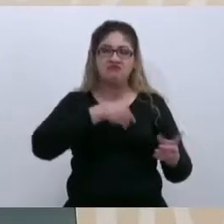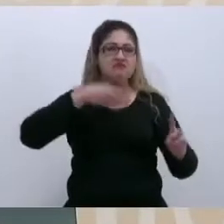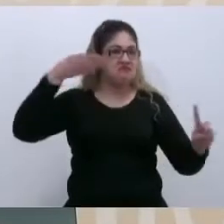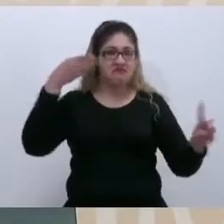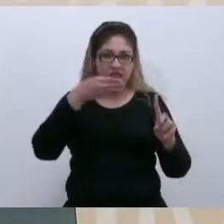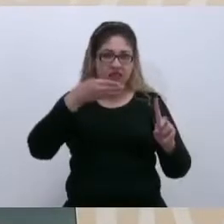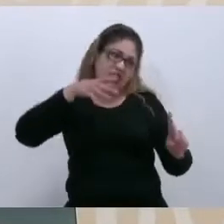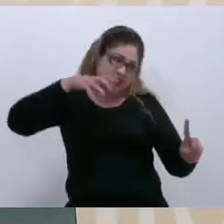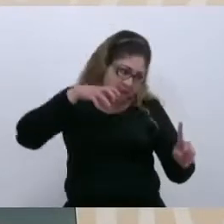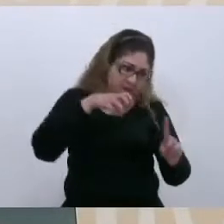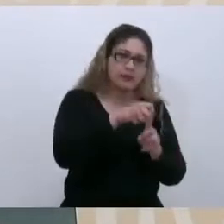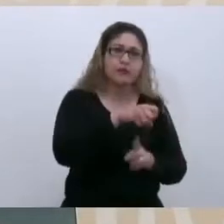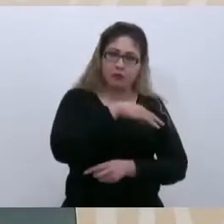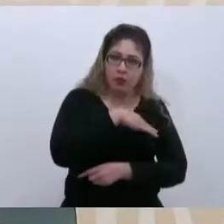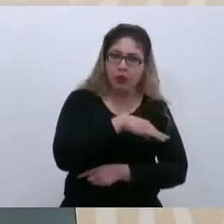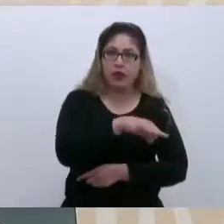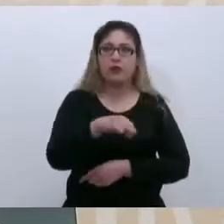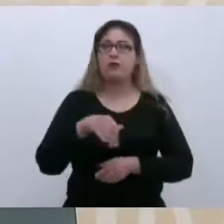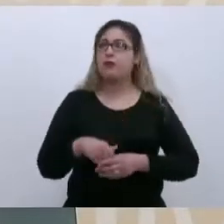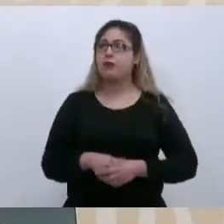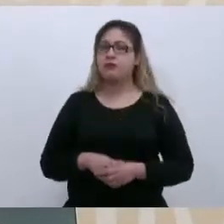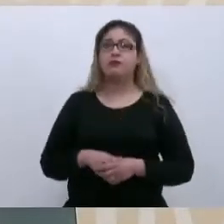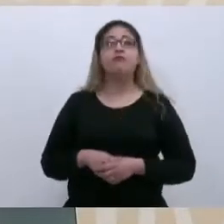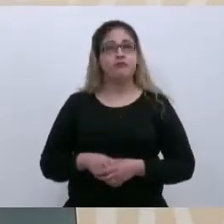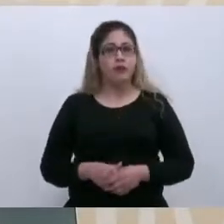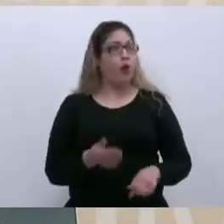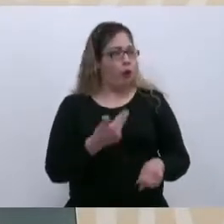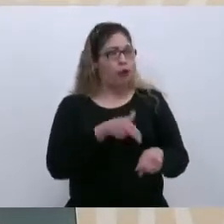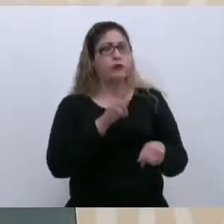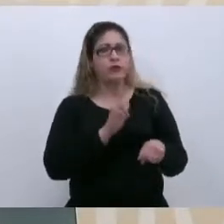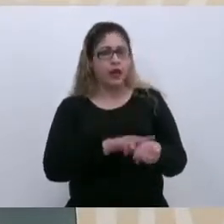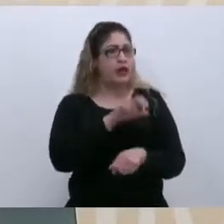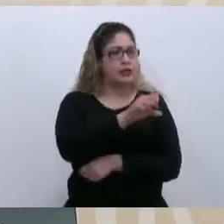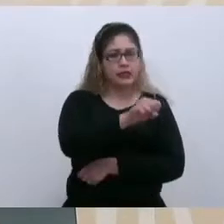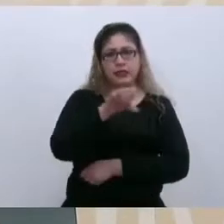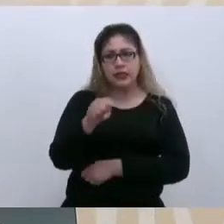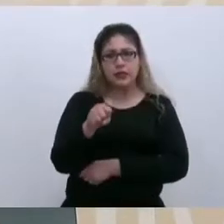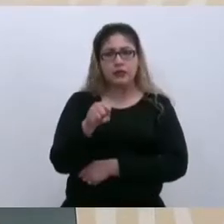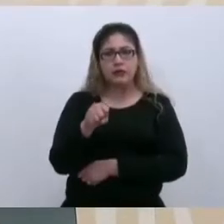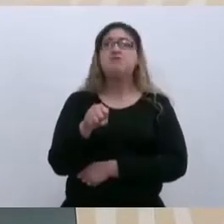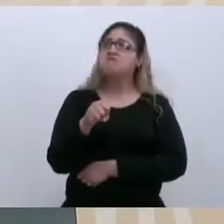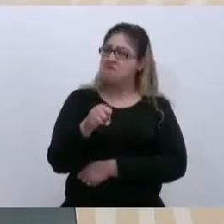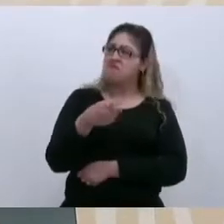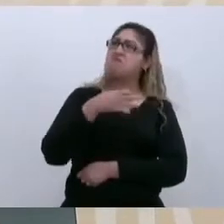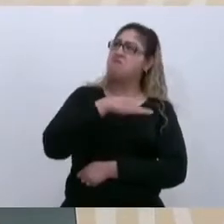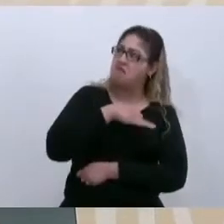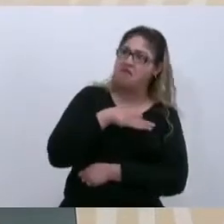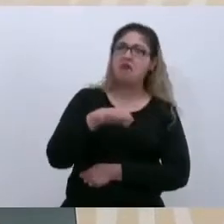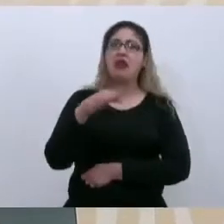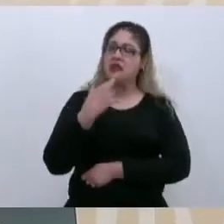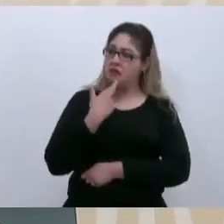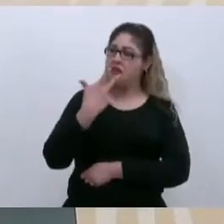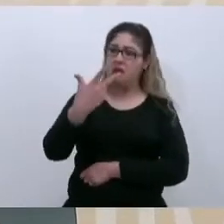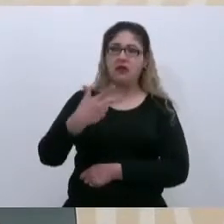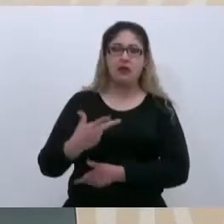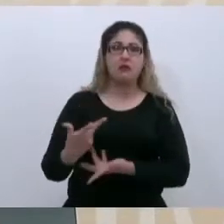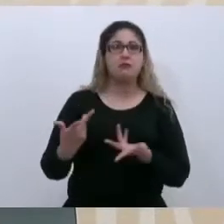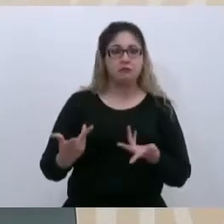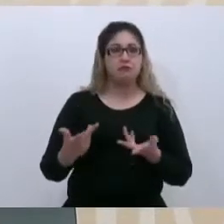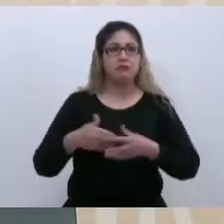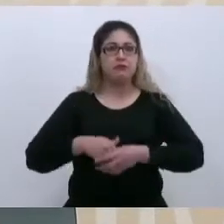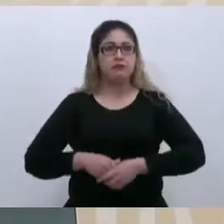posible integrar al sistema de salud, hacerlo más eficiente y hacerla con una mejor atención si se